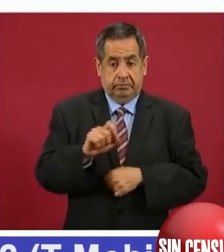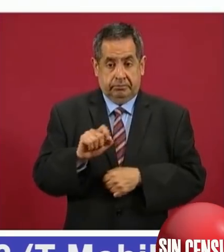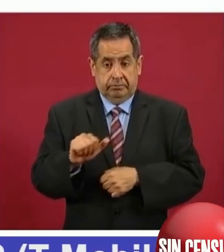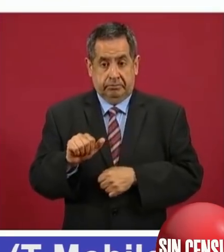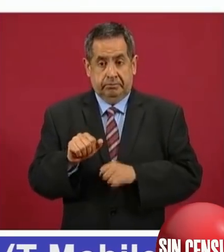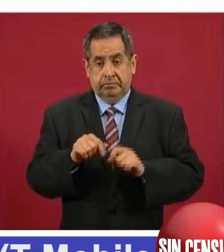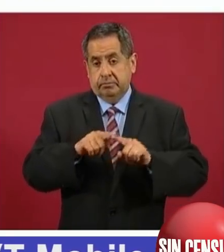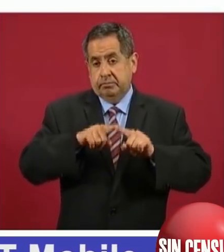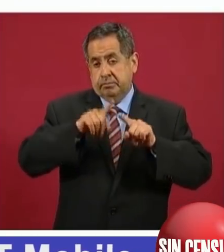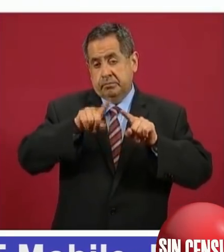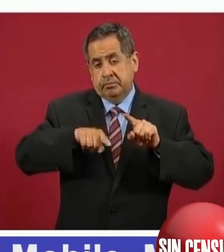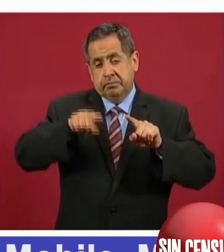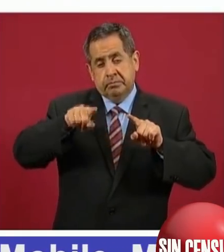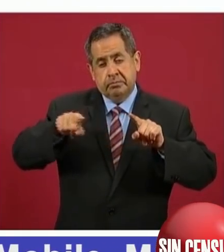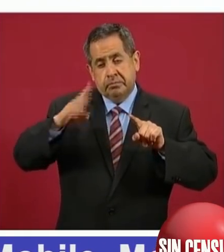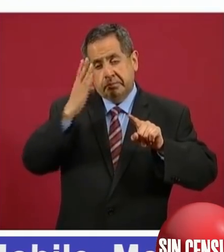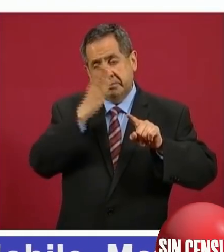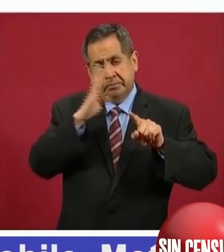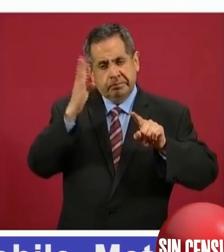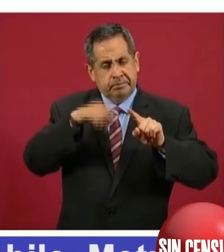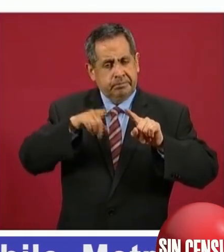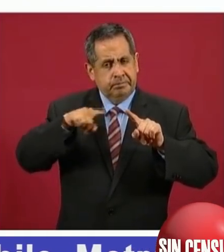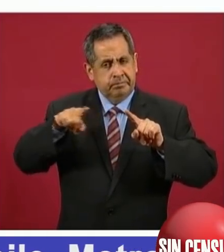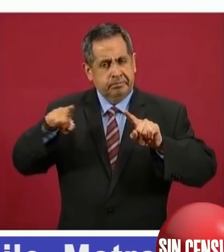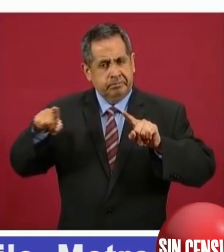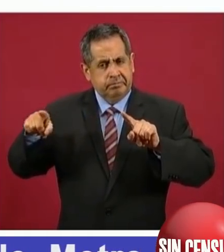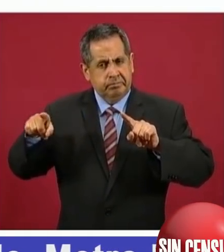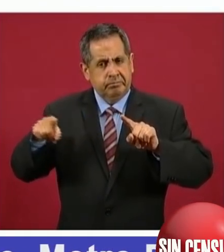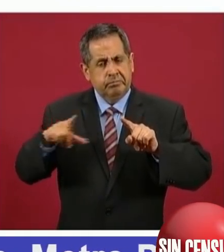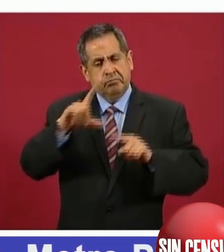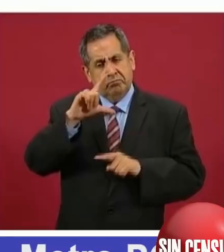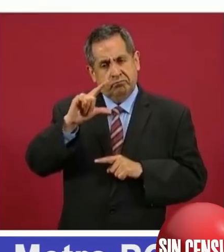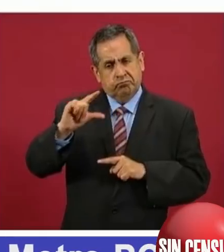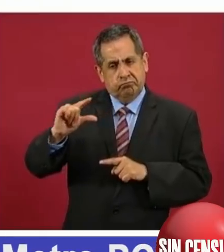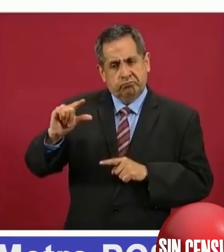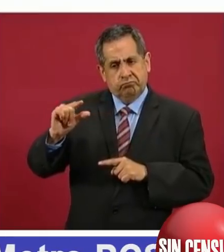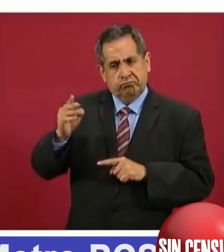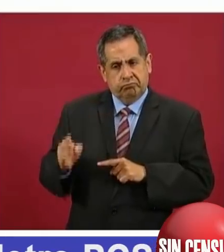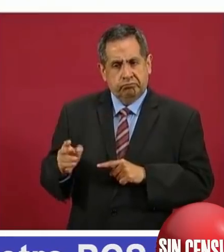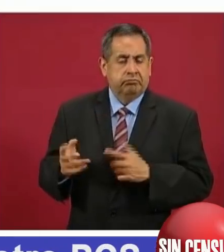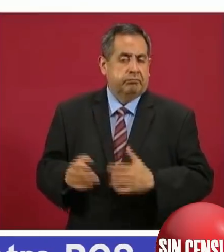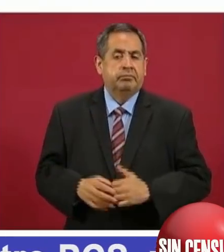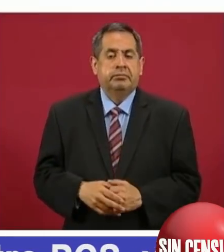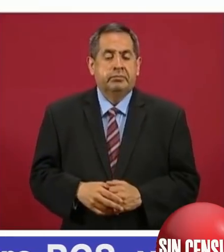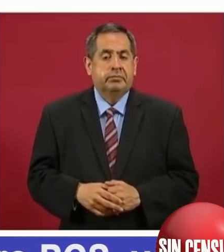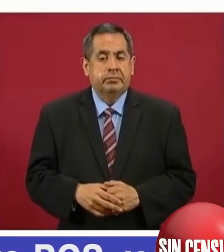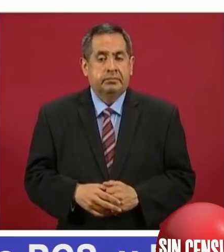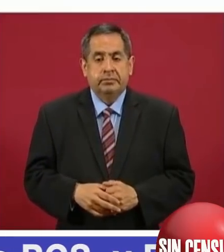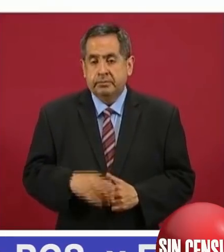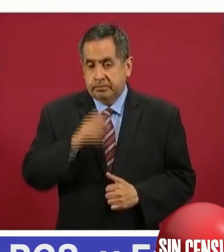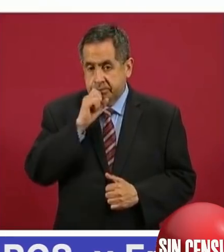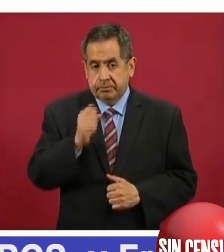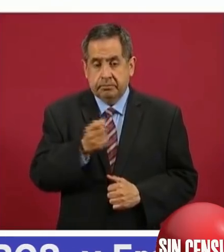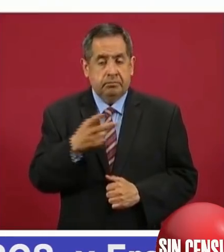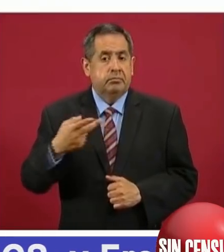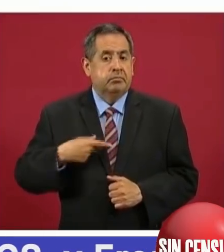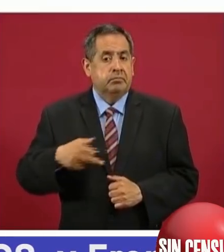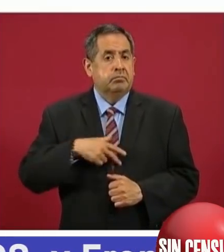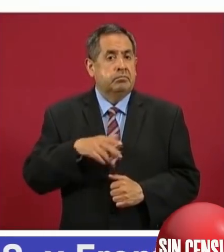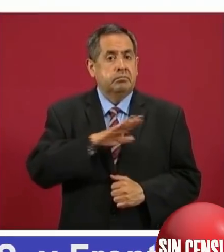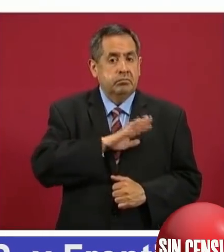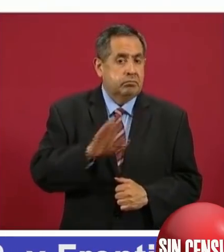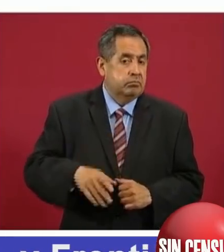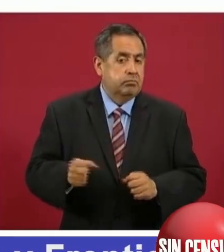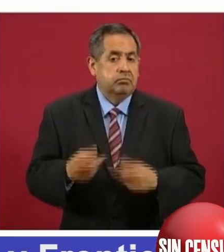hasta la semana 37, ha tenido esta reducción sostenida en el número de casos nuevos. Lo mismo la mortalidad, desde la semana